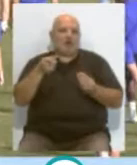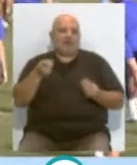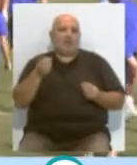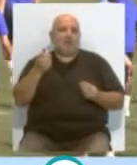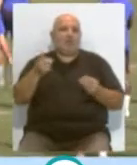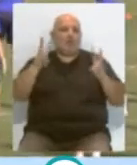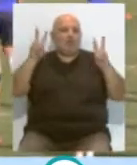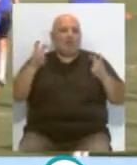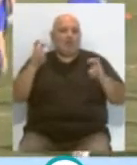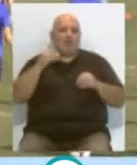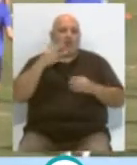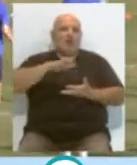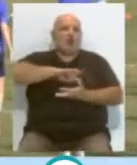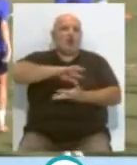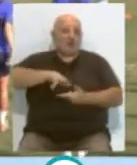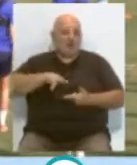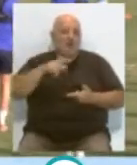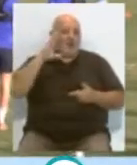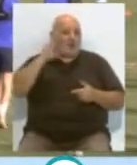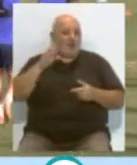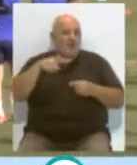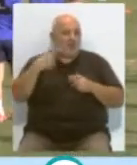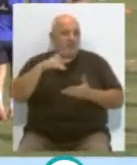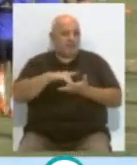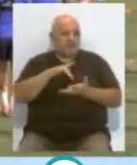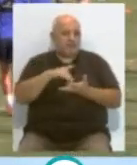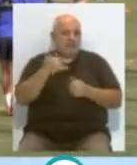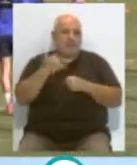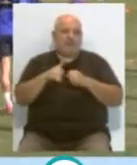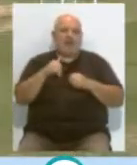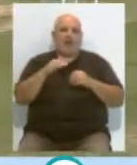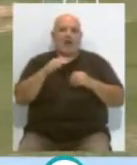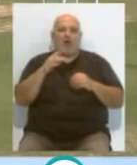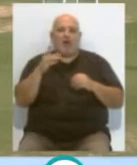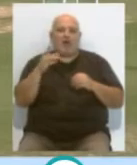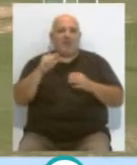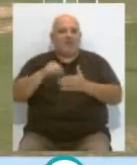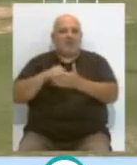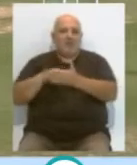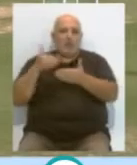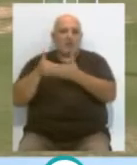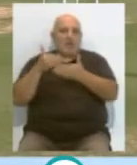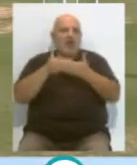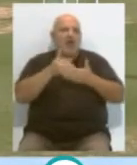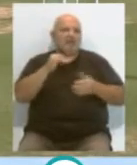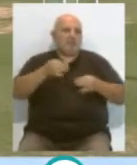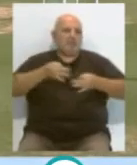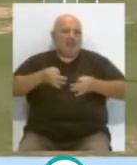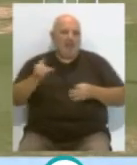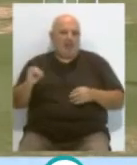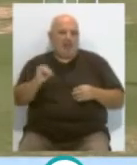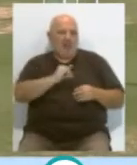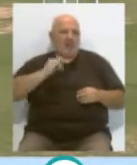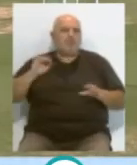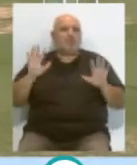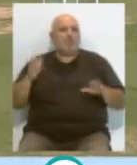eso es una muy buena noticia. Es lógico que siempre esperaremos, pues, hasta última hora, aquellos fichajes que sean a lo mejor quizás un poquito de salto de calidad, pero